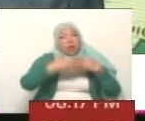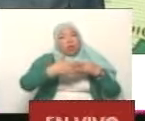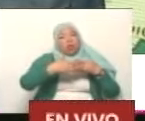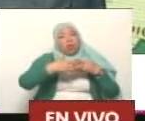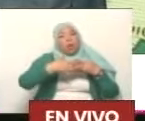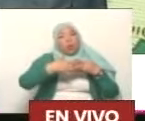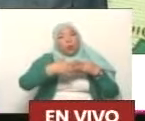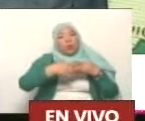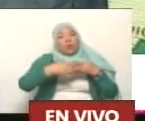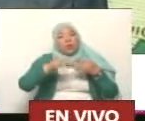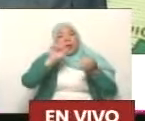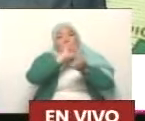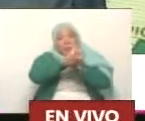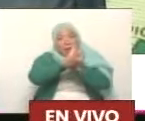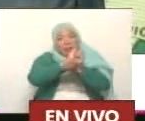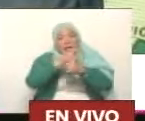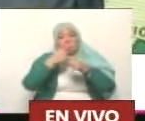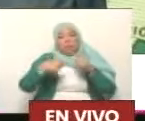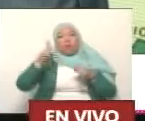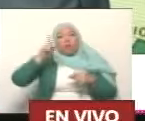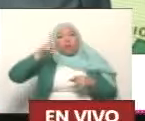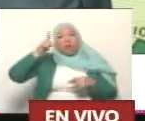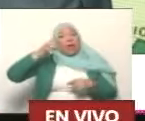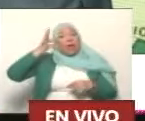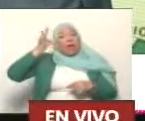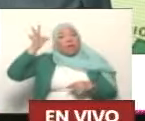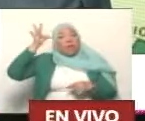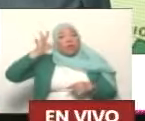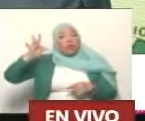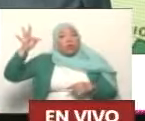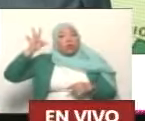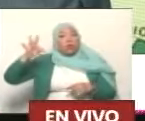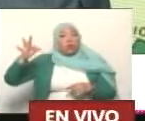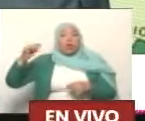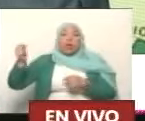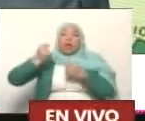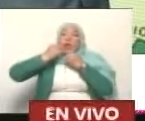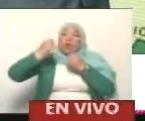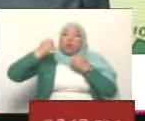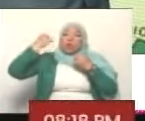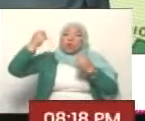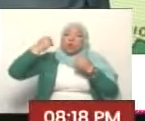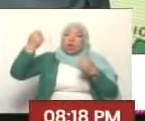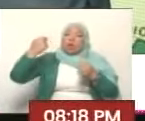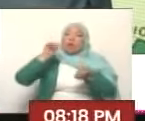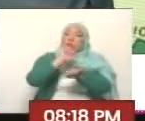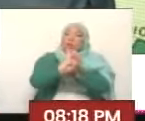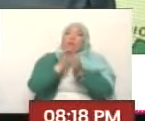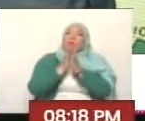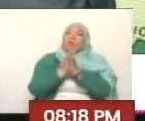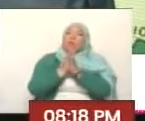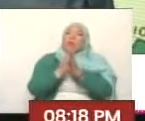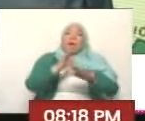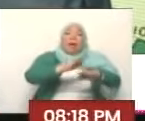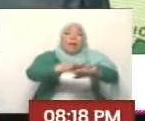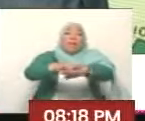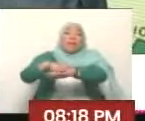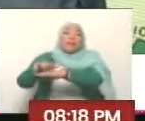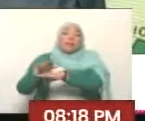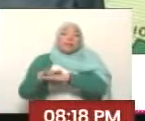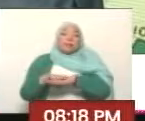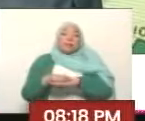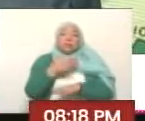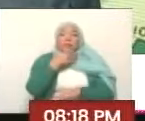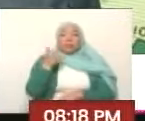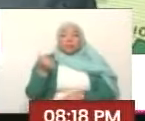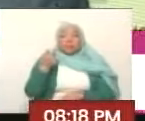detienen a una profesora de filosofía que le iba diciendo a sus estudiantes, voy presa, por favor, anúncienle, pero yo creo que la